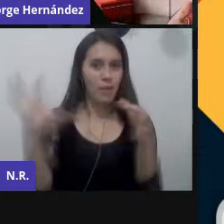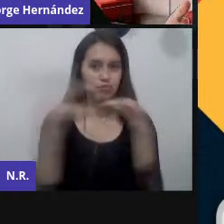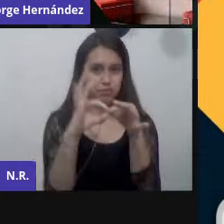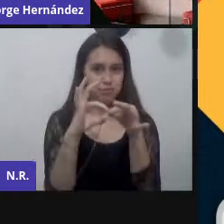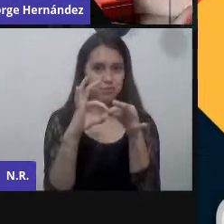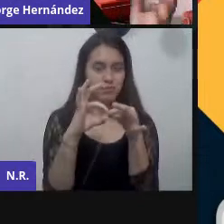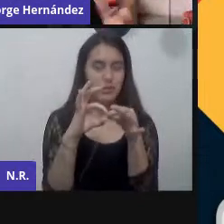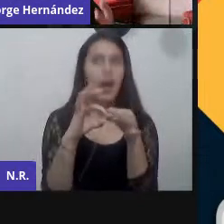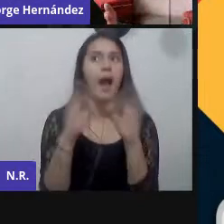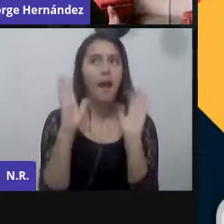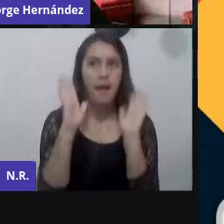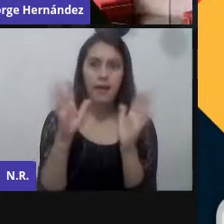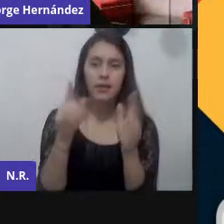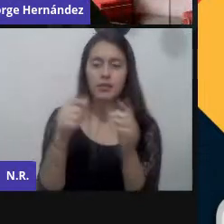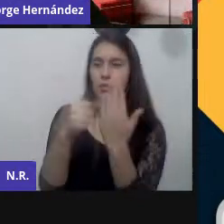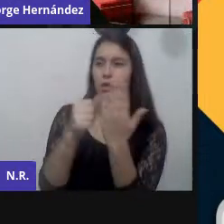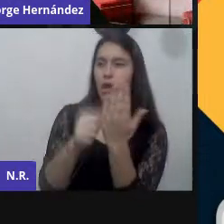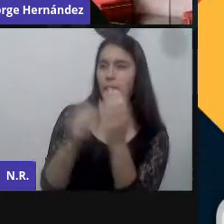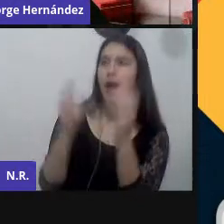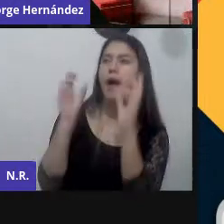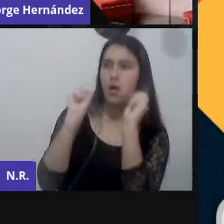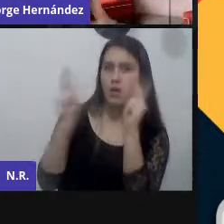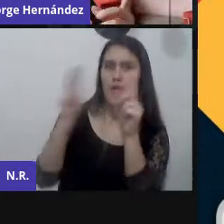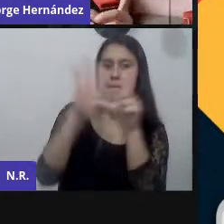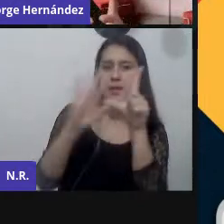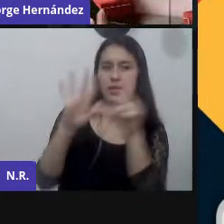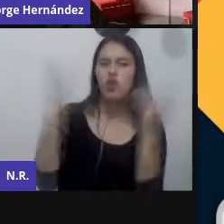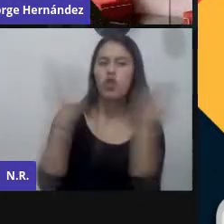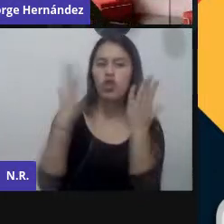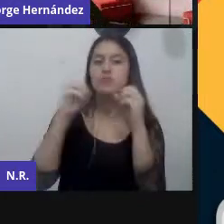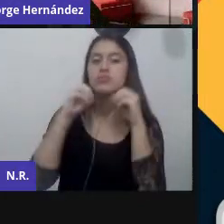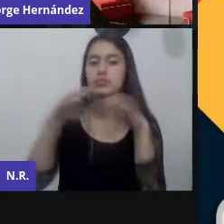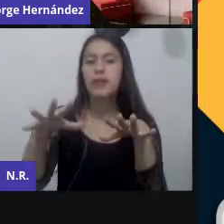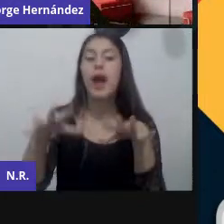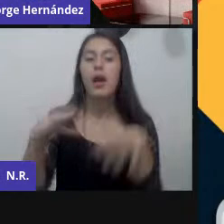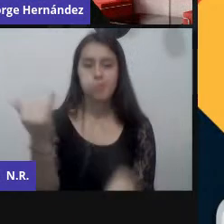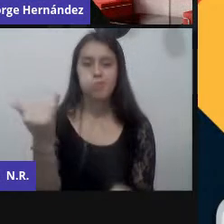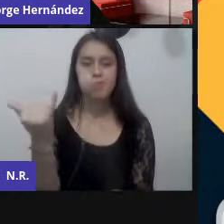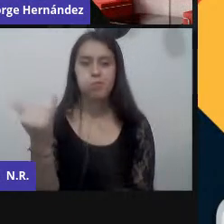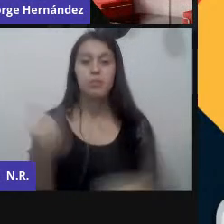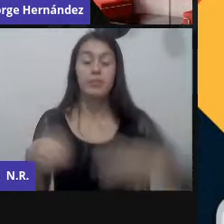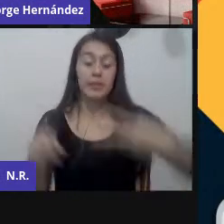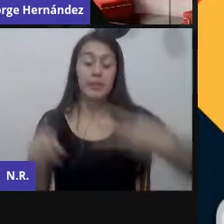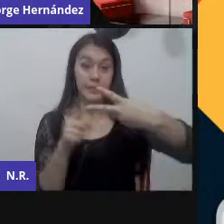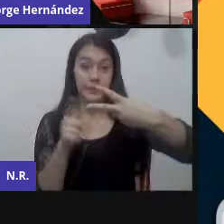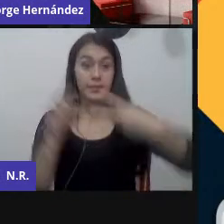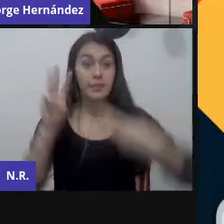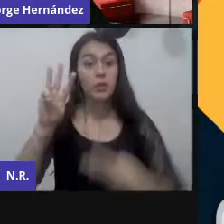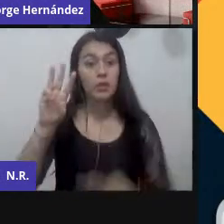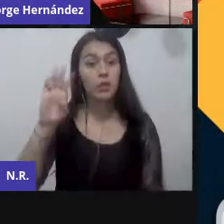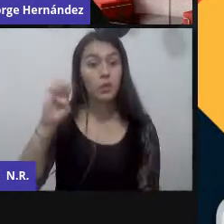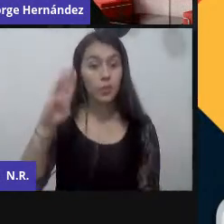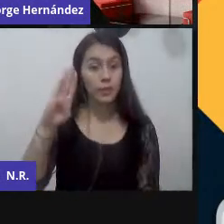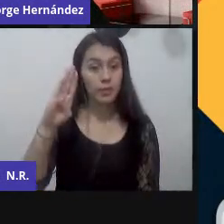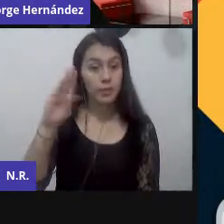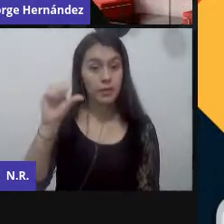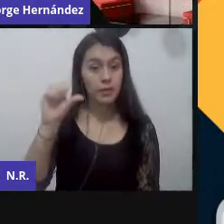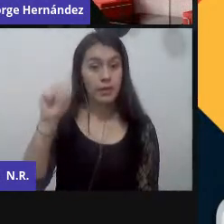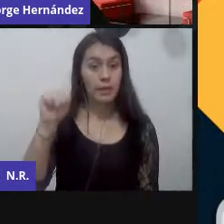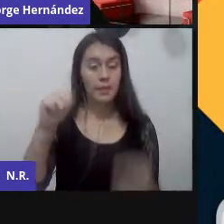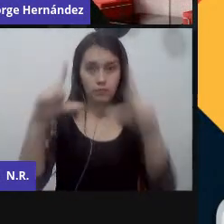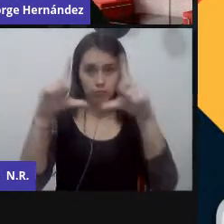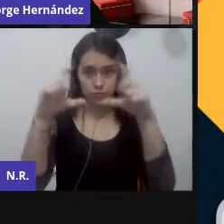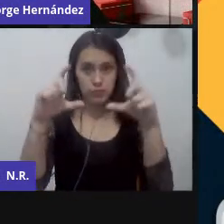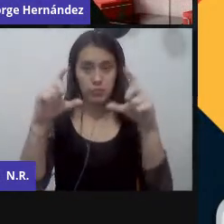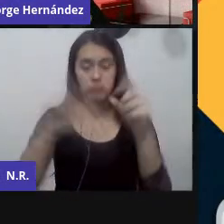saber a qué video debe hacer la transmisión. Y en la segunda opción, que es webcam, nosotros podremos iniciar una